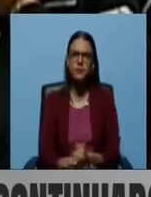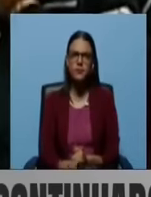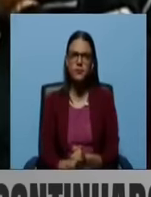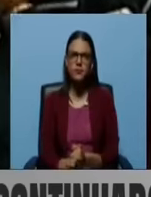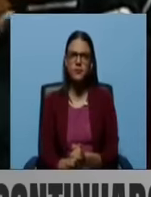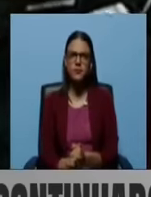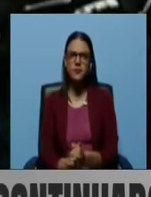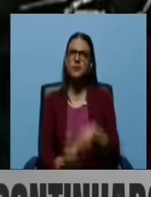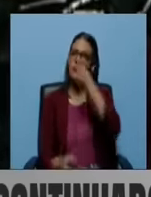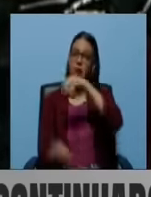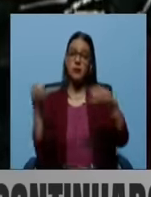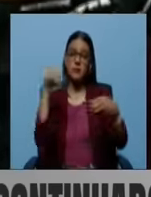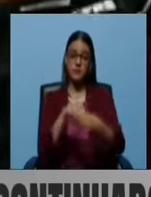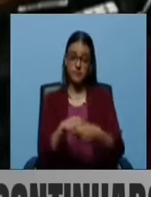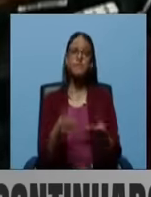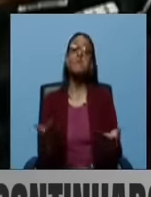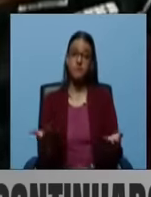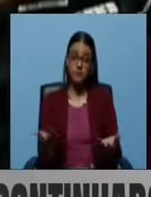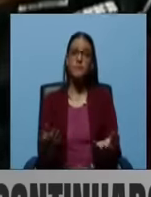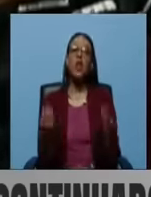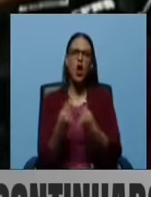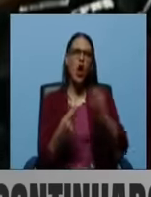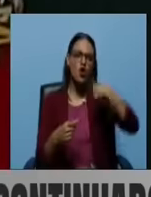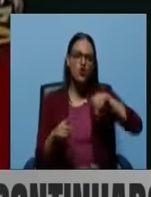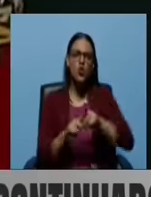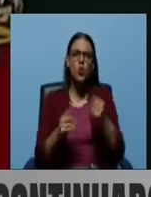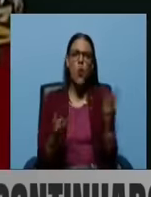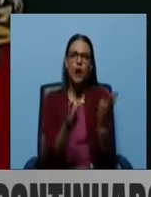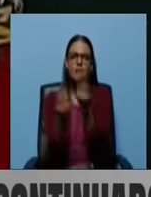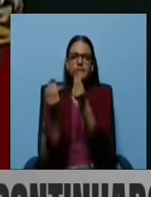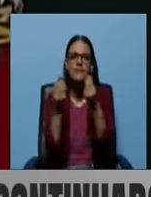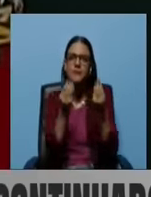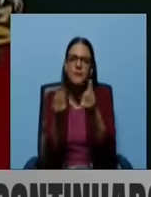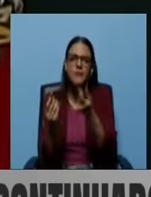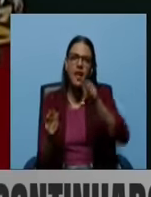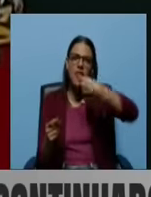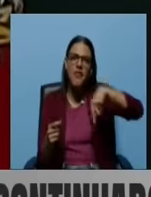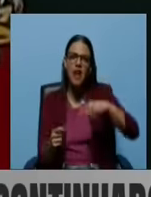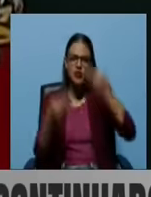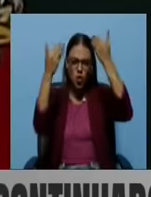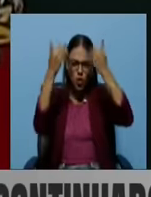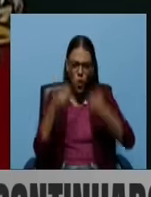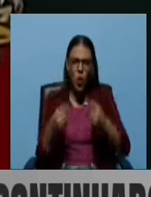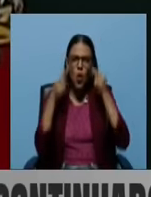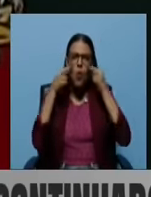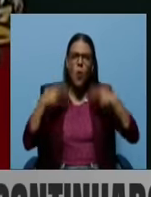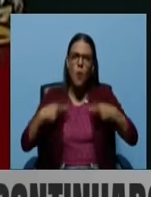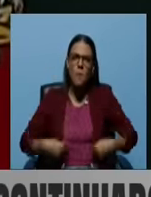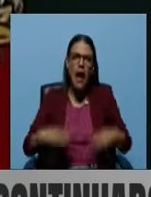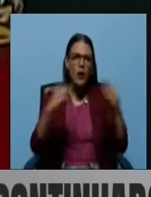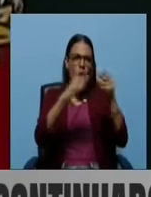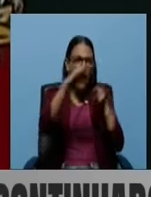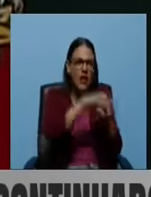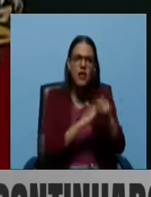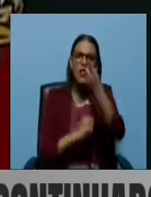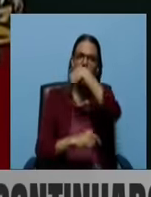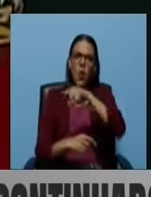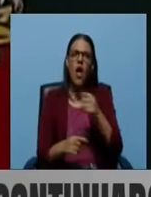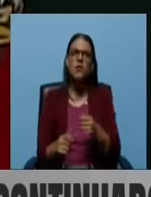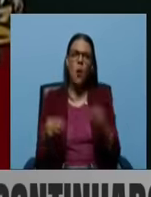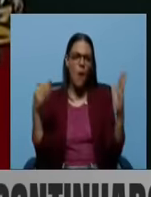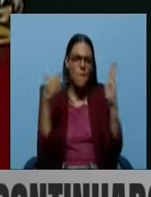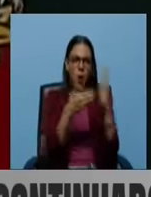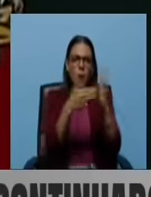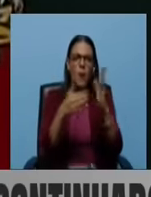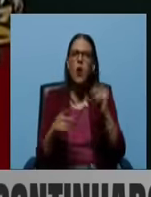Se metieron con la esencia de los seres humanos, con el hogar de